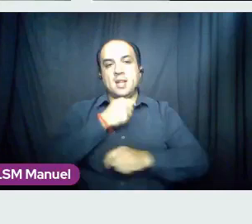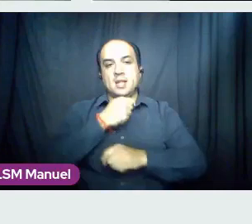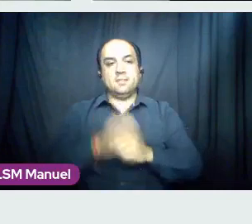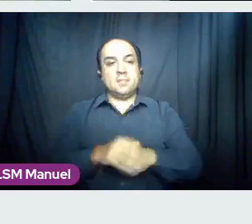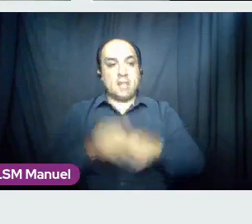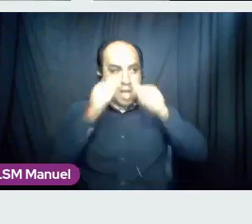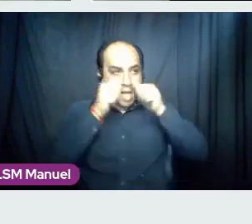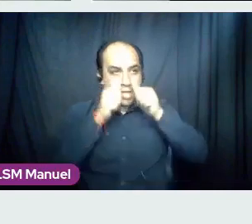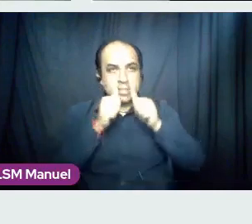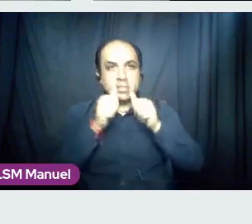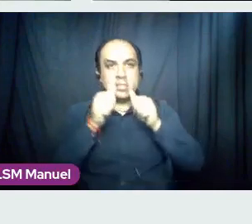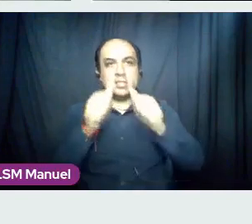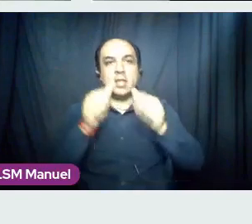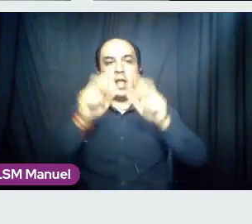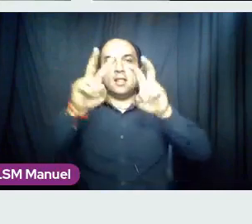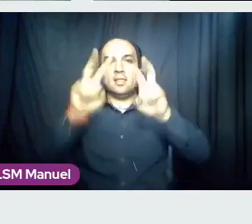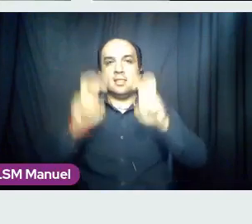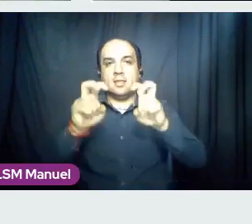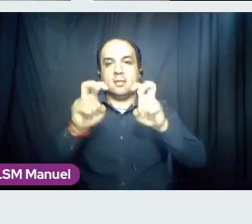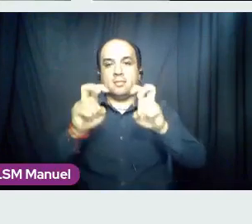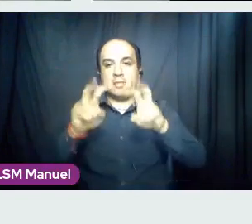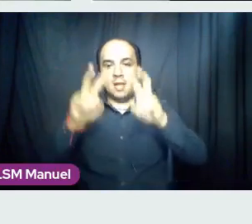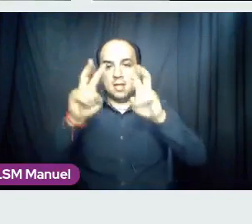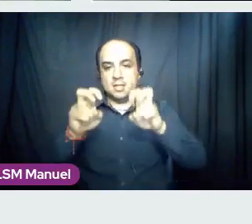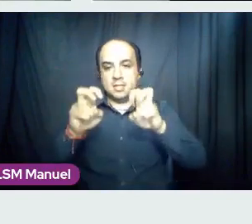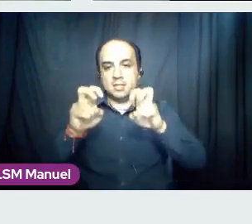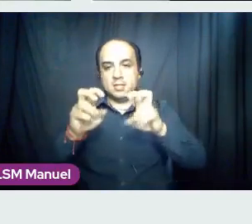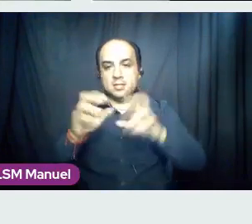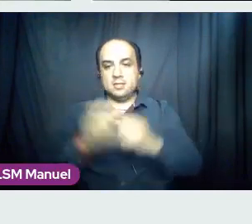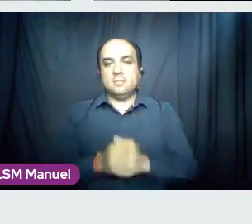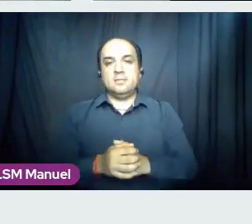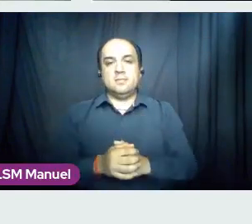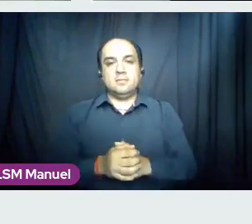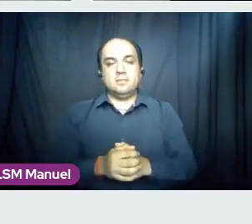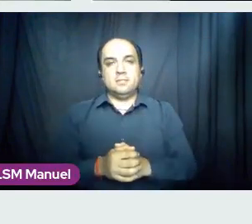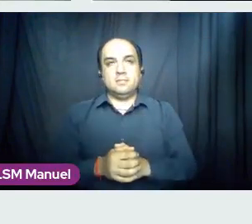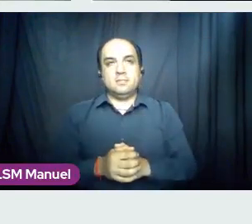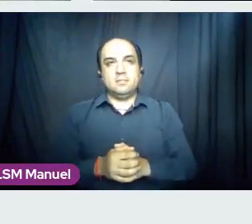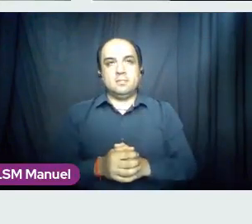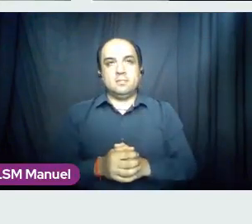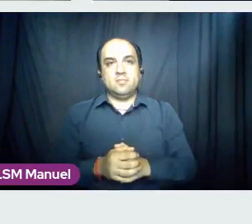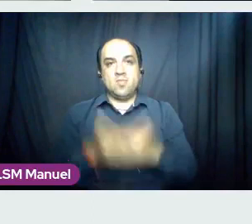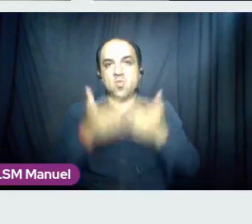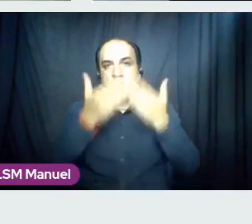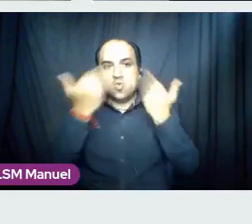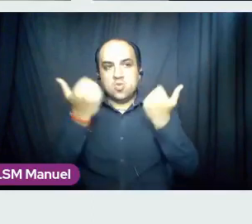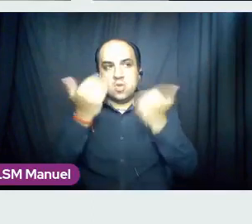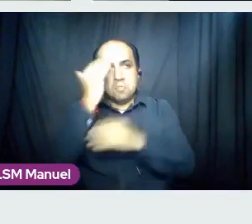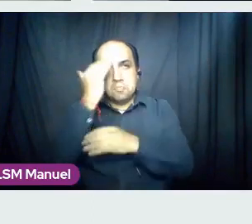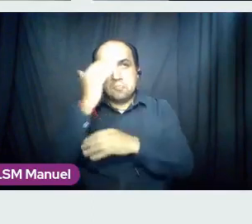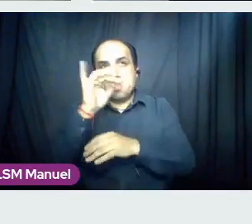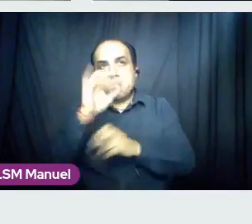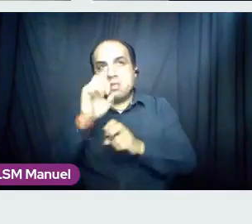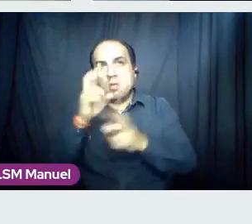atentos y atentos a un tema que incluso pues no sé qué tan conocido sea